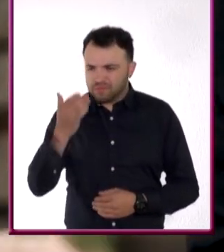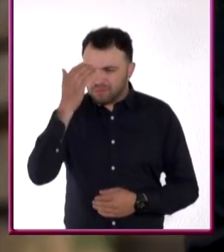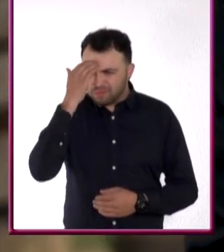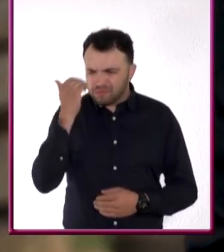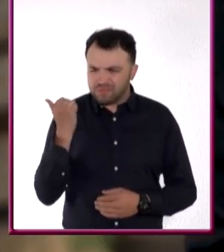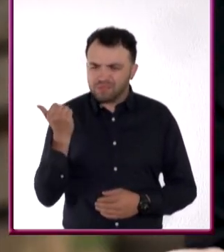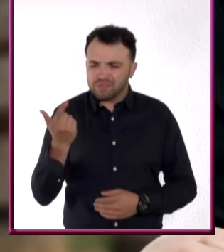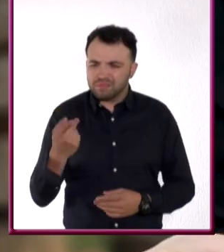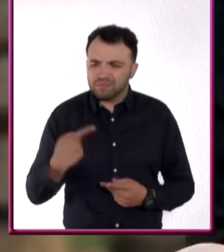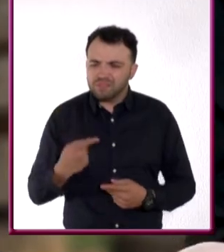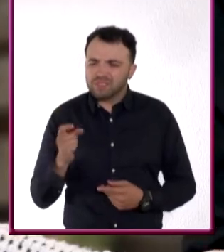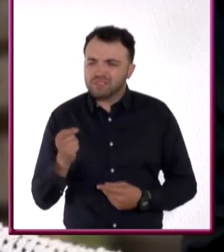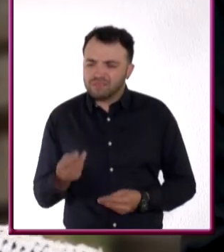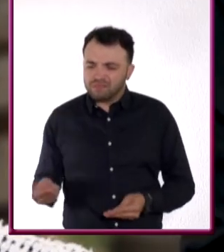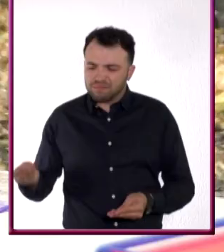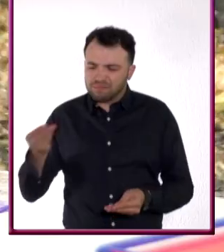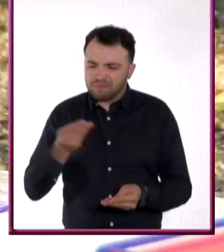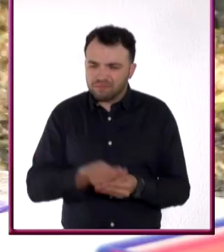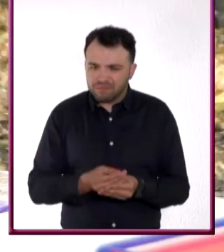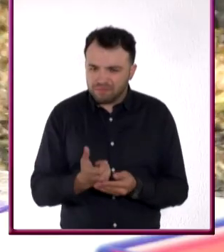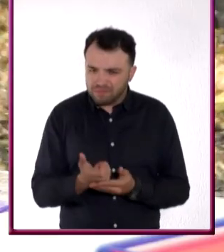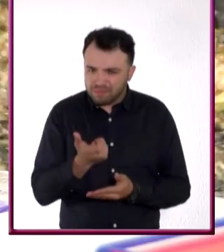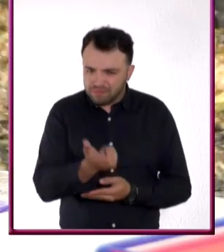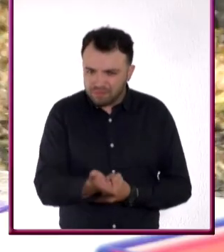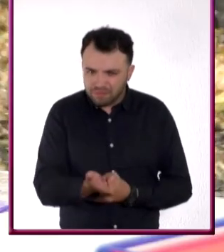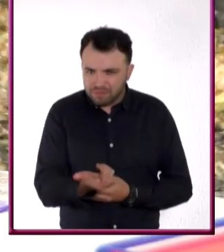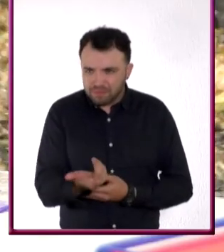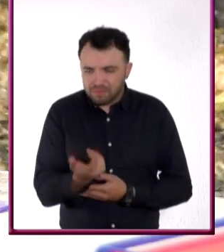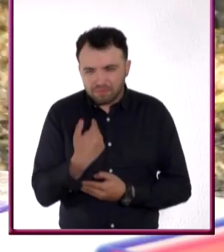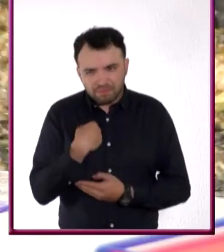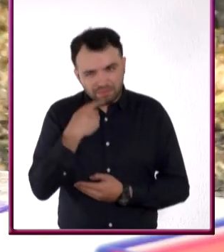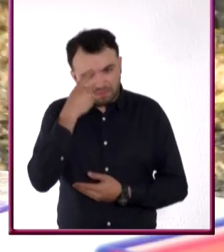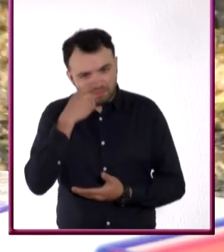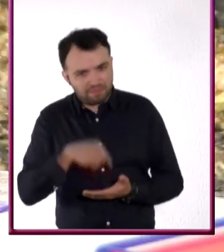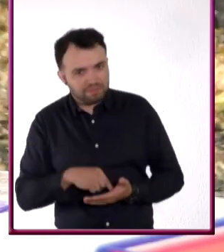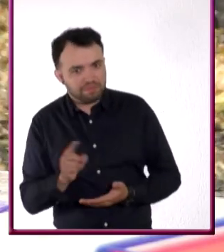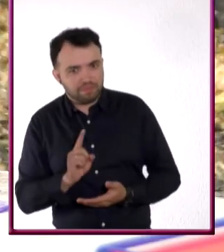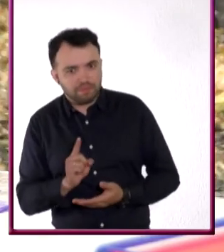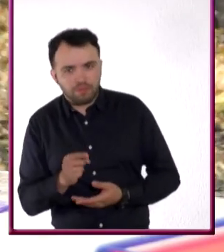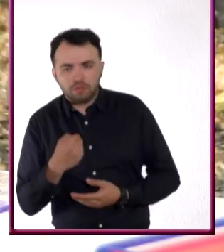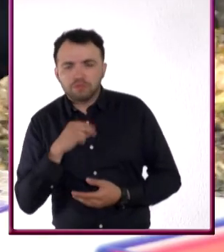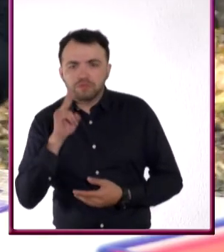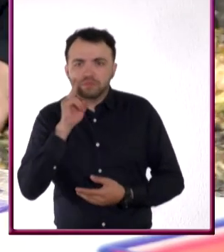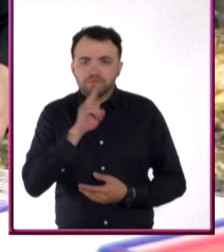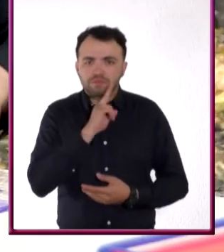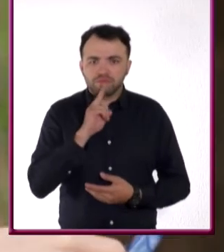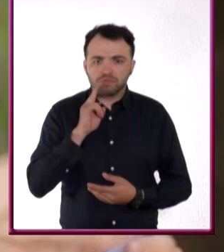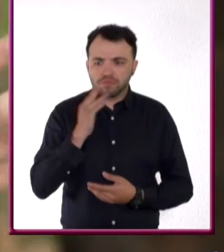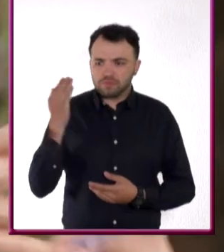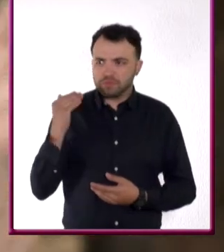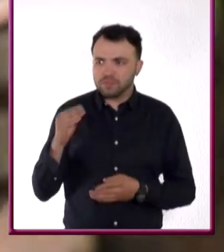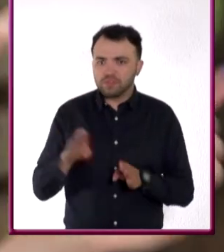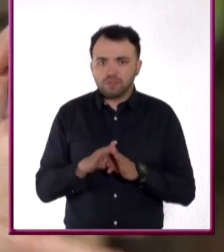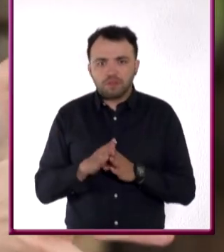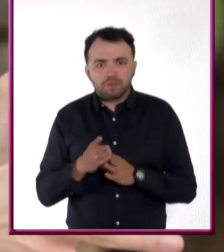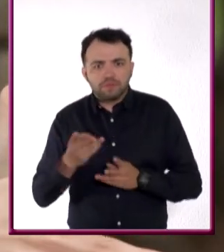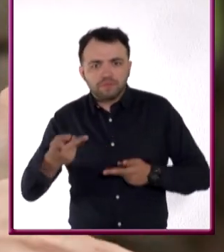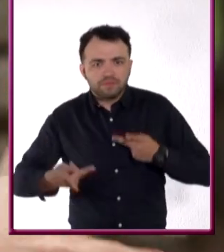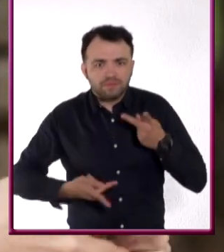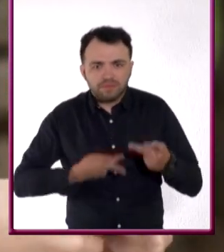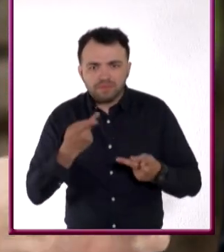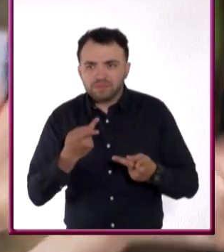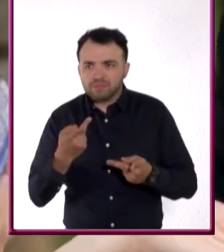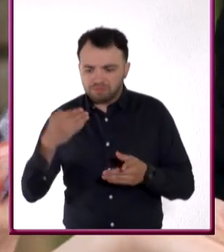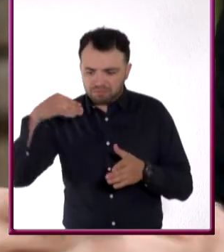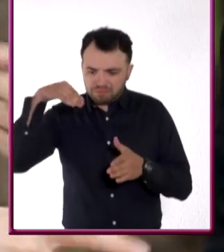haya invertido en la bolsa y que se ha hecho rico? Creo que no, ¿eh? Es que el otro día vi en el noticiero que hablaban de que las acciones de no